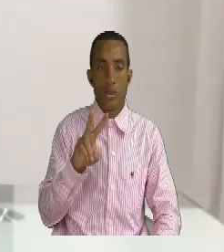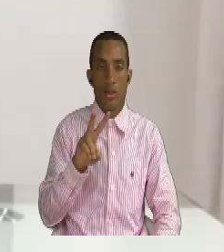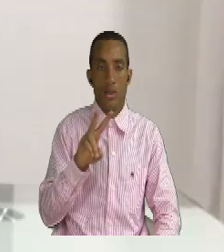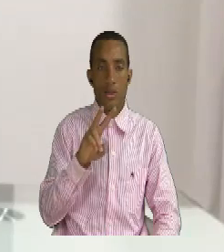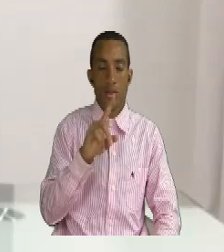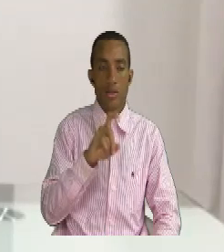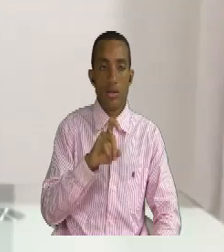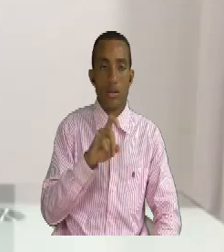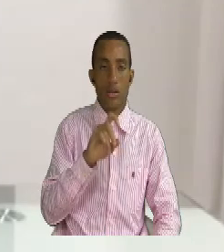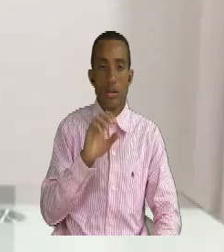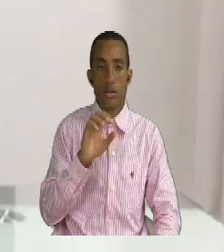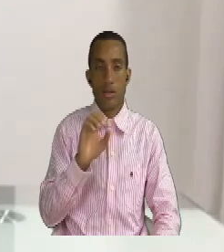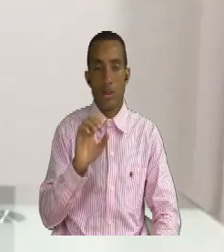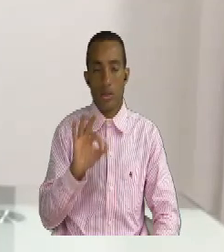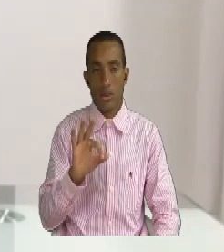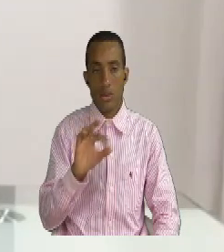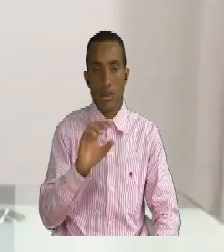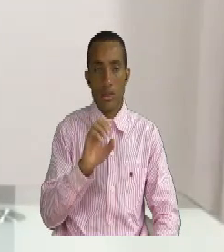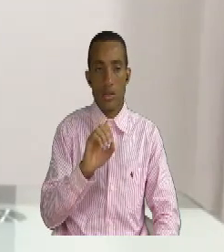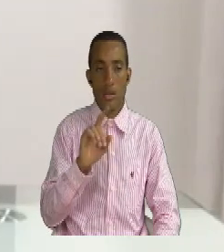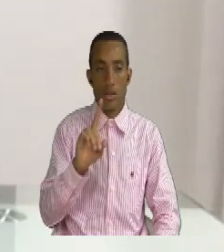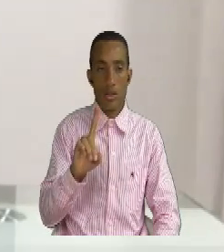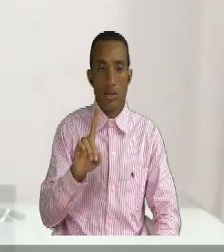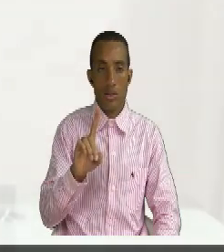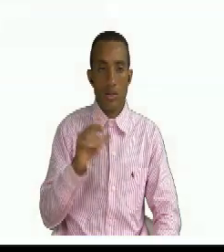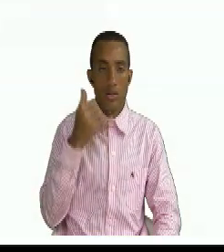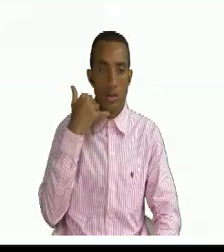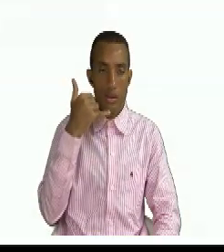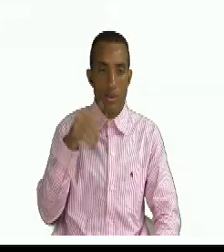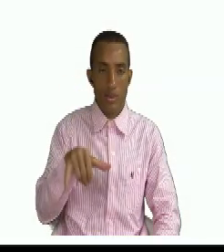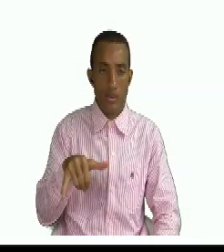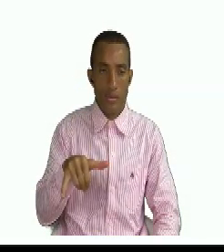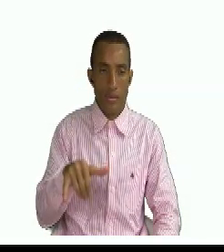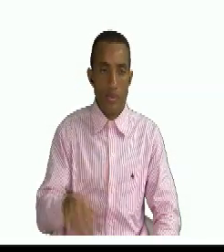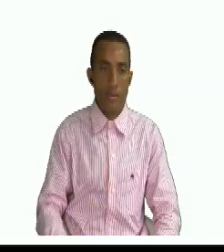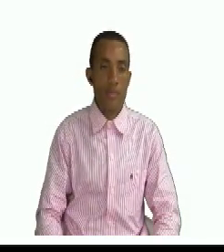602-6301, que es el teléfono fijo de nuestra recepcionista.